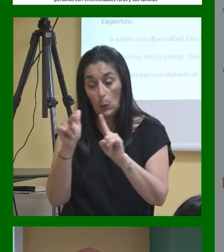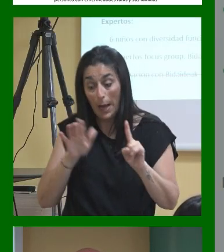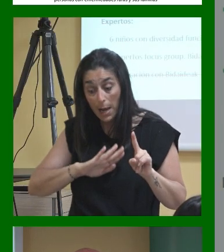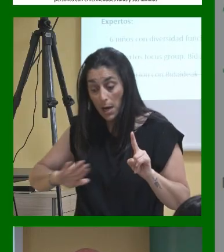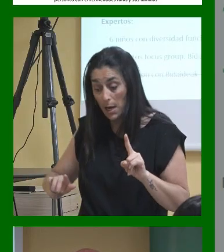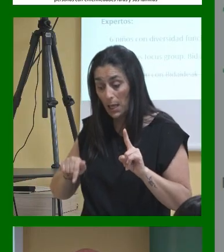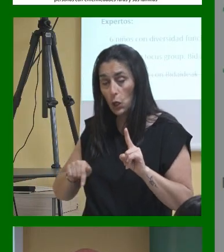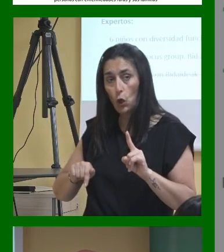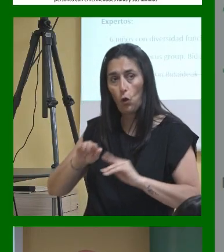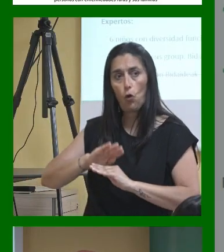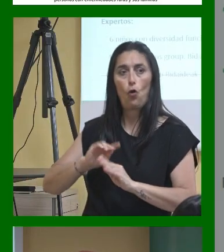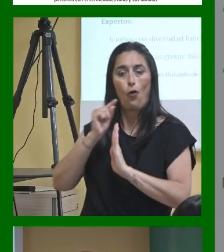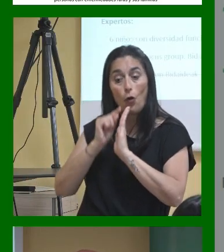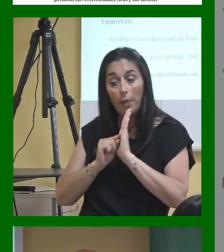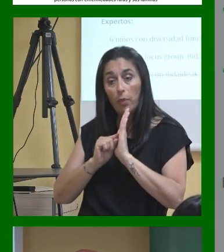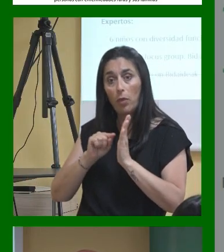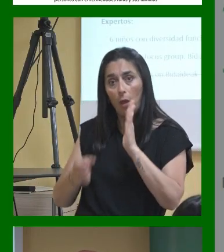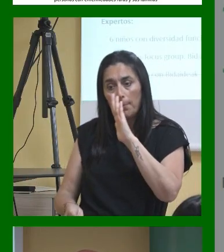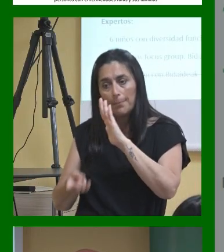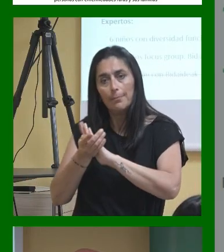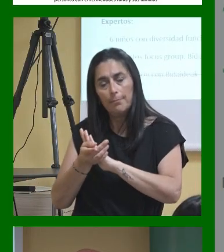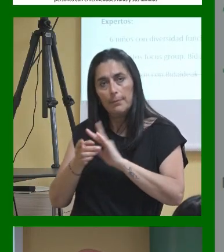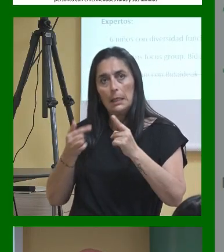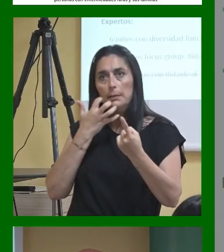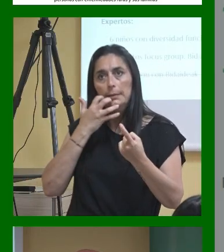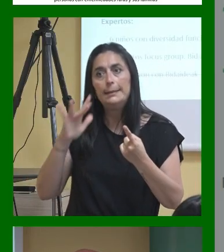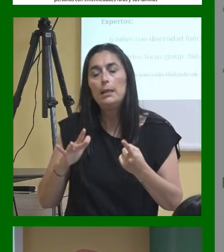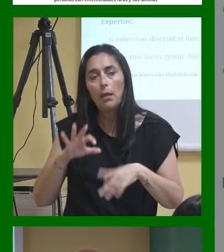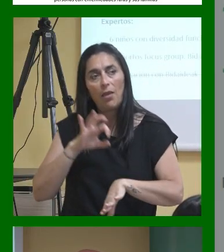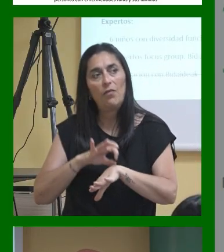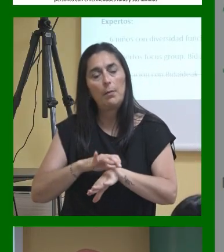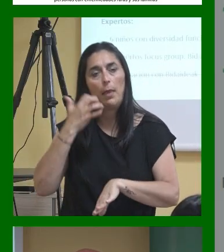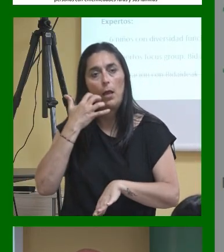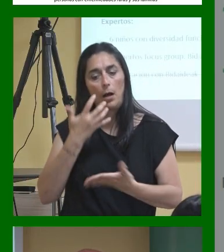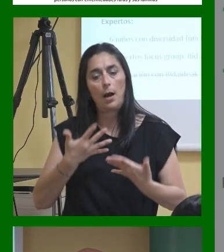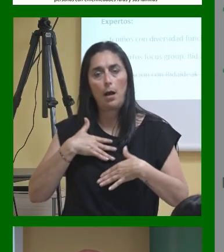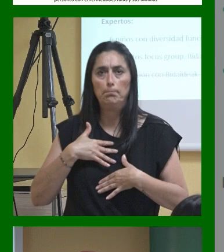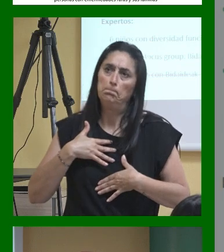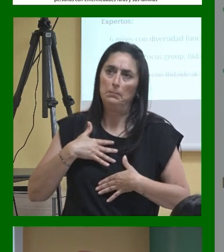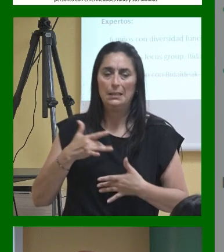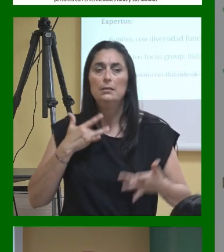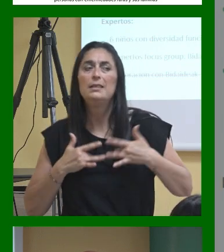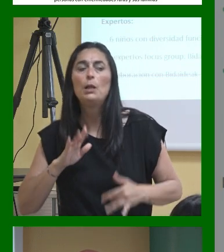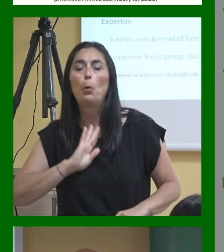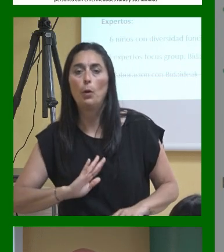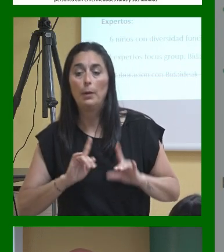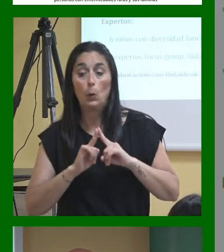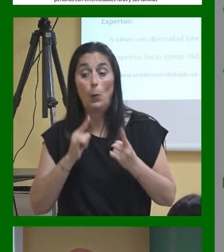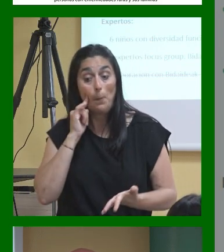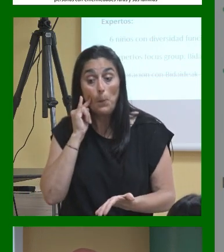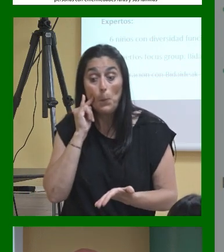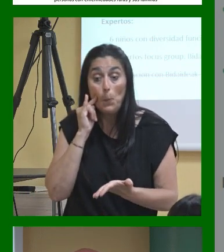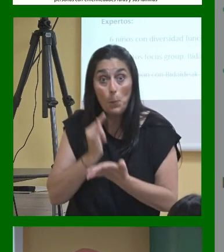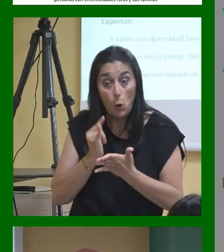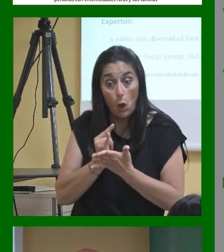las condiciones o la situación en la cual uno tiene una enfermedad rara, por lo menos los síntomas. Después de experimentar, gracias al que se llama el